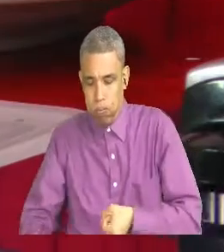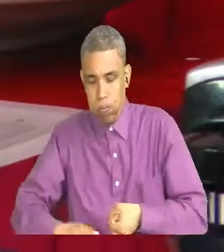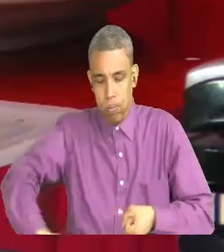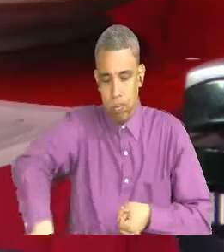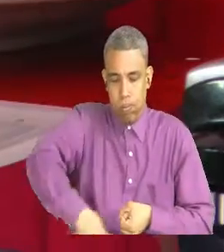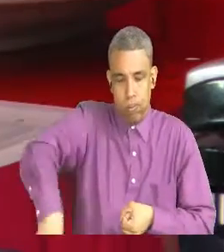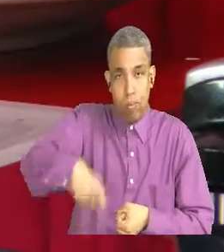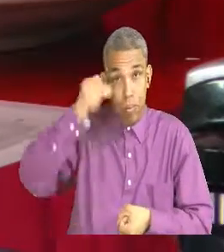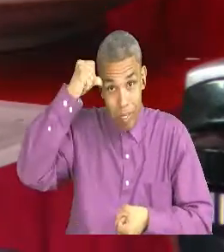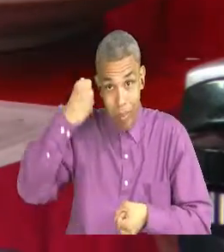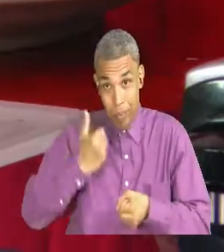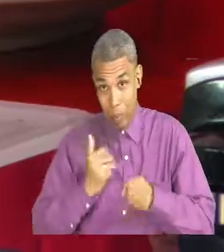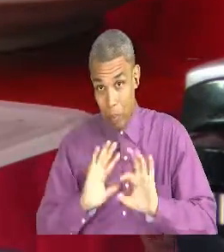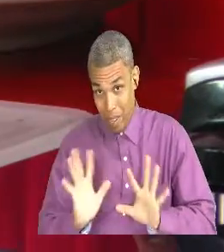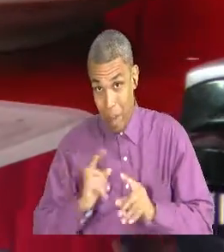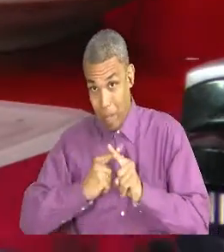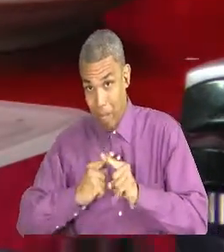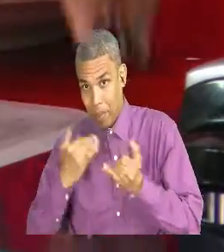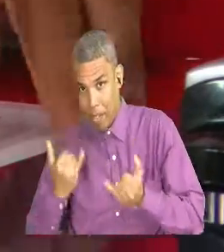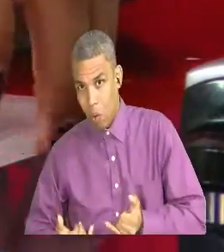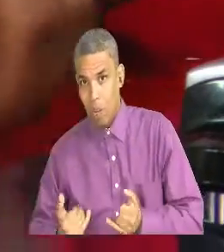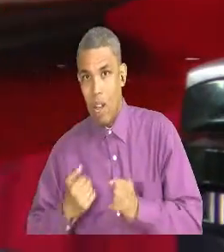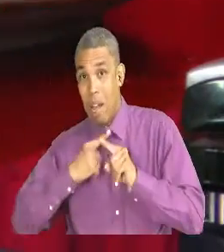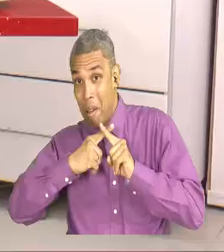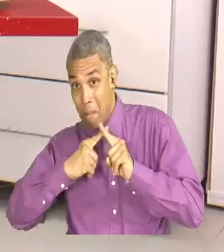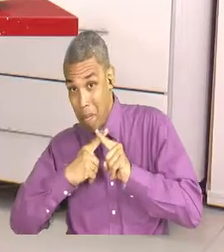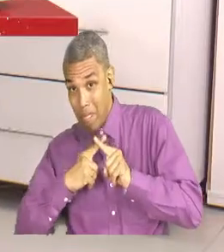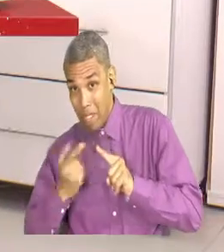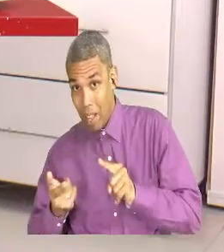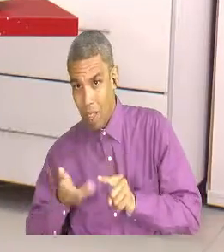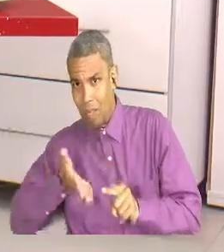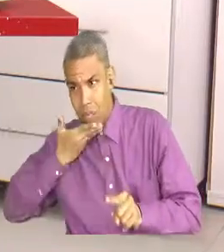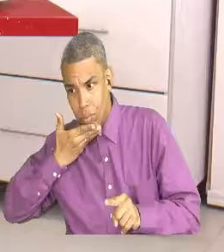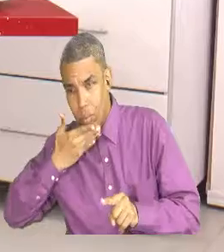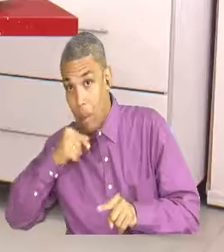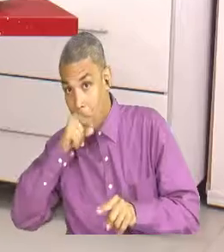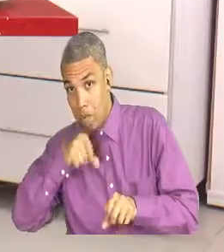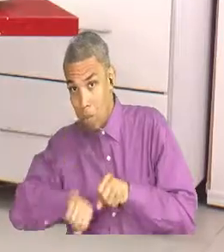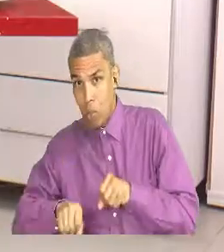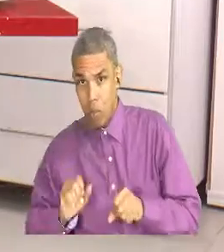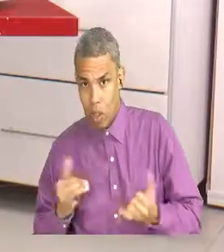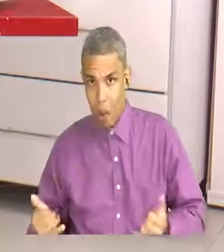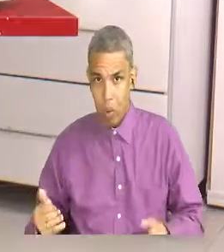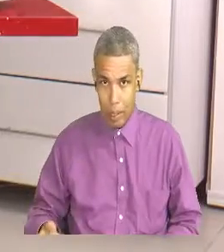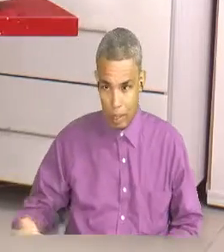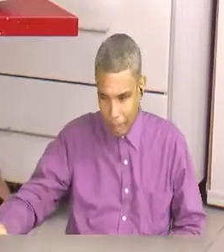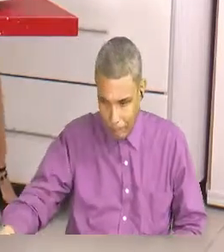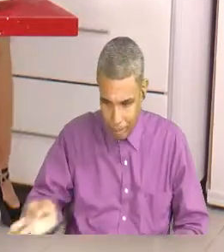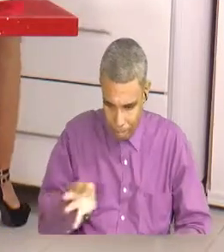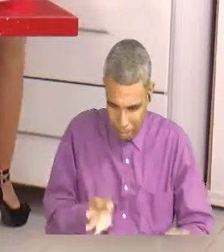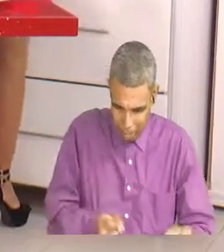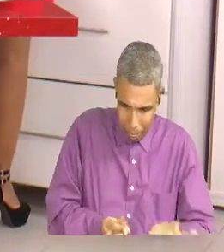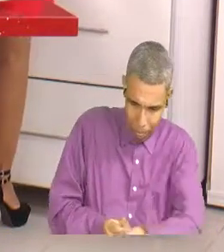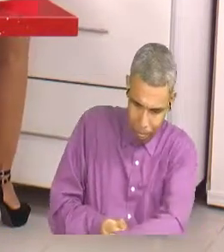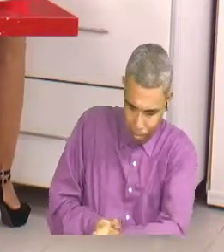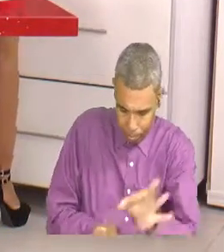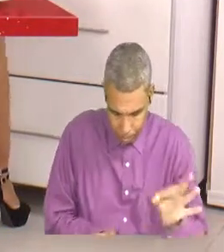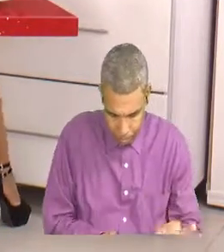Bien, acá no hemos apagado. Va a tener otro poquito más de reducción. Y acá.